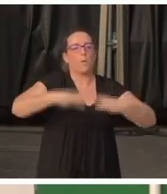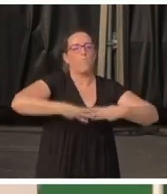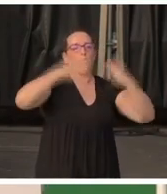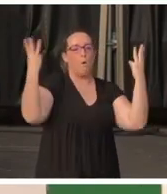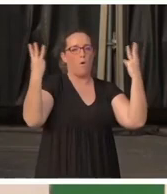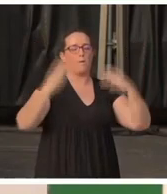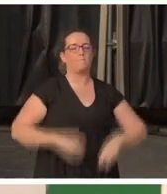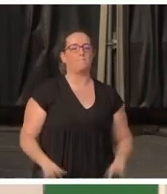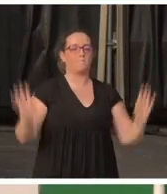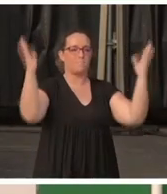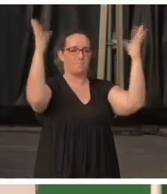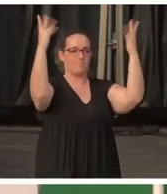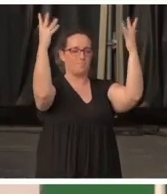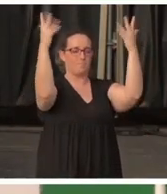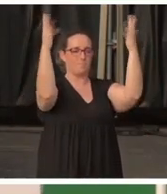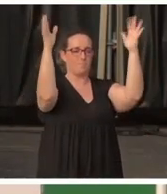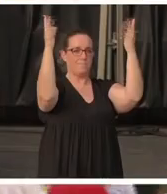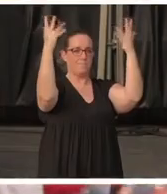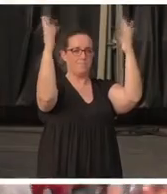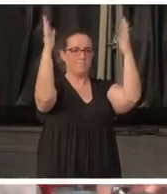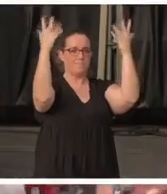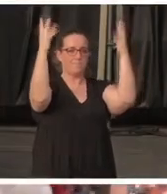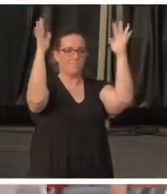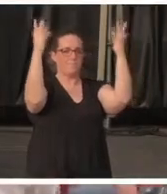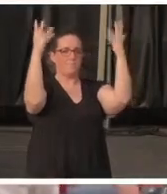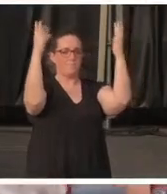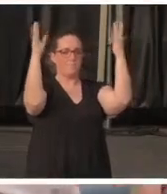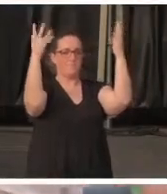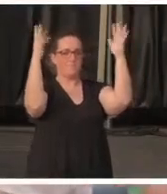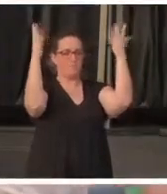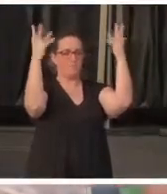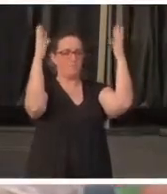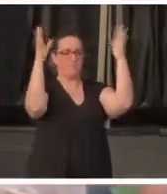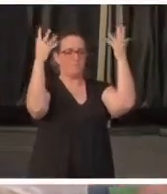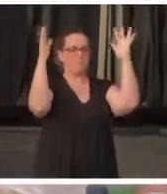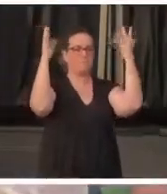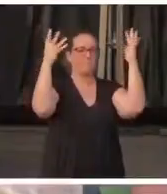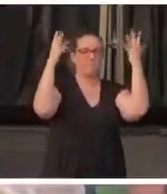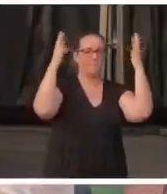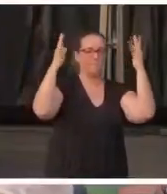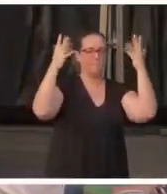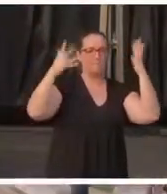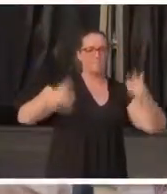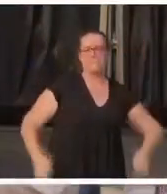Andalucía. Y ahora